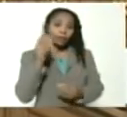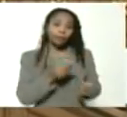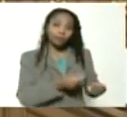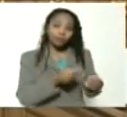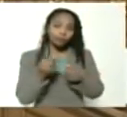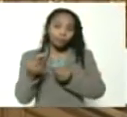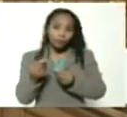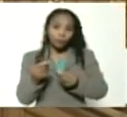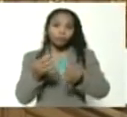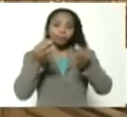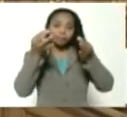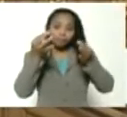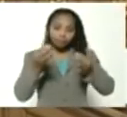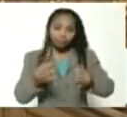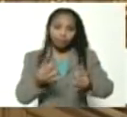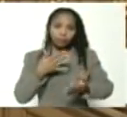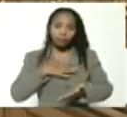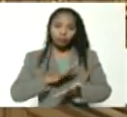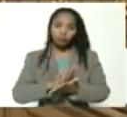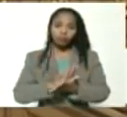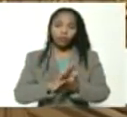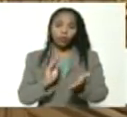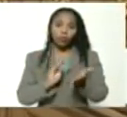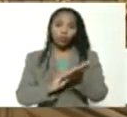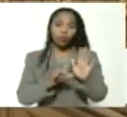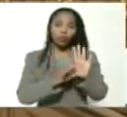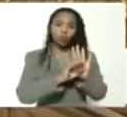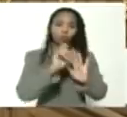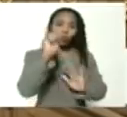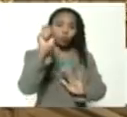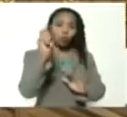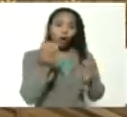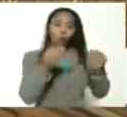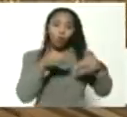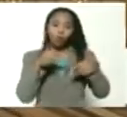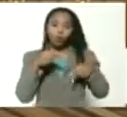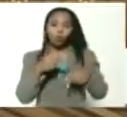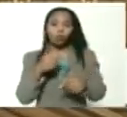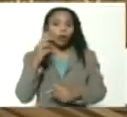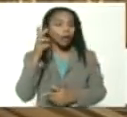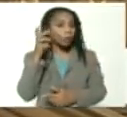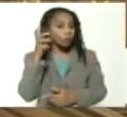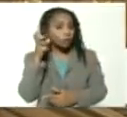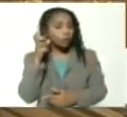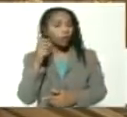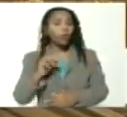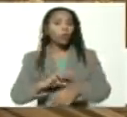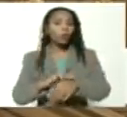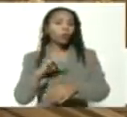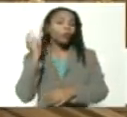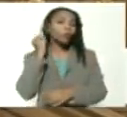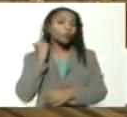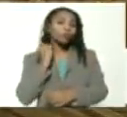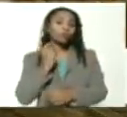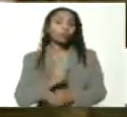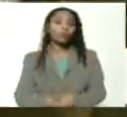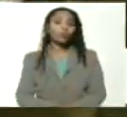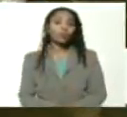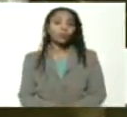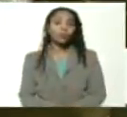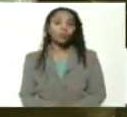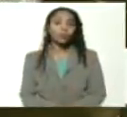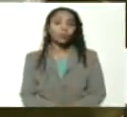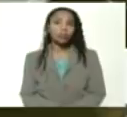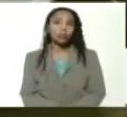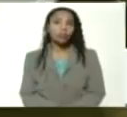manera cónsona a lo que establece la Constitución de la República Bolivariana de Venezuela. Escuchemos al doctor Tarek William Saad.